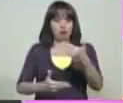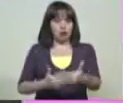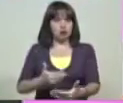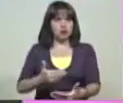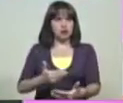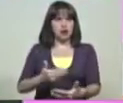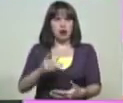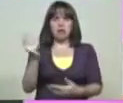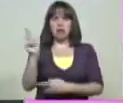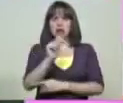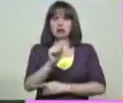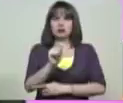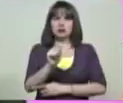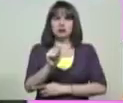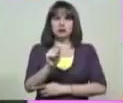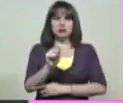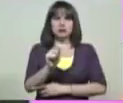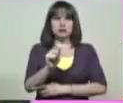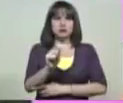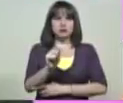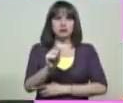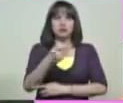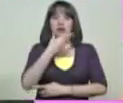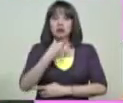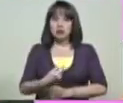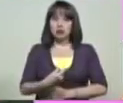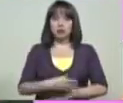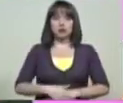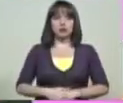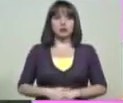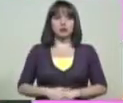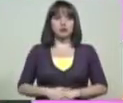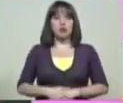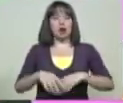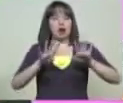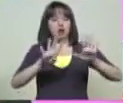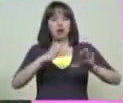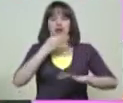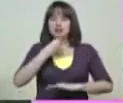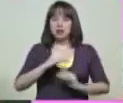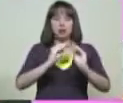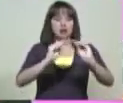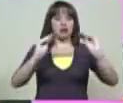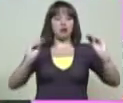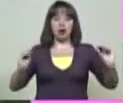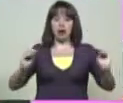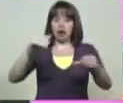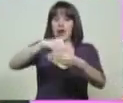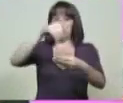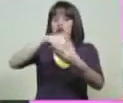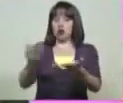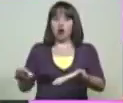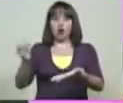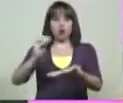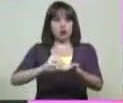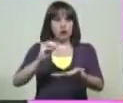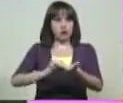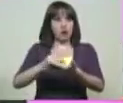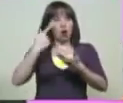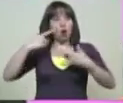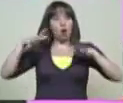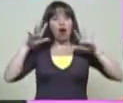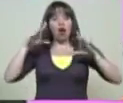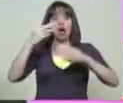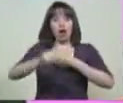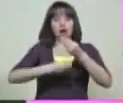en el mes de diciembre, el 9 de diciembre están llamadas las elecciones. Ojalá que la derecha